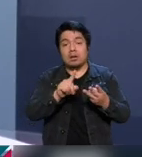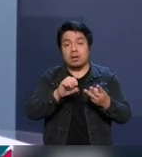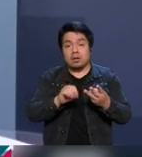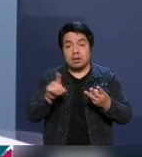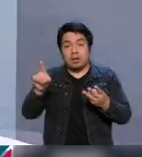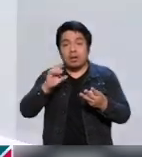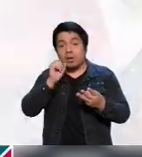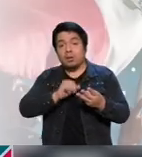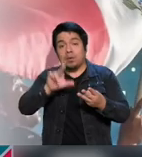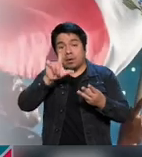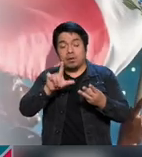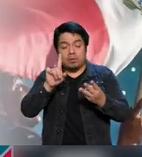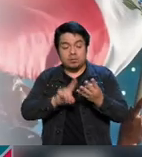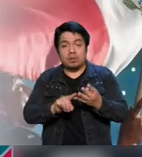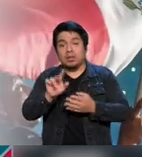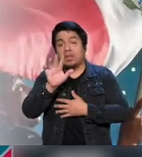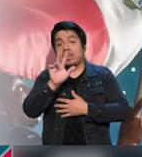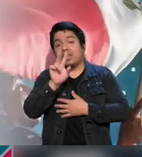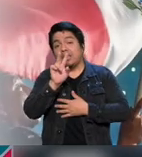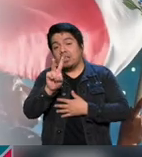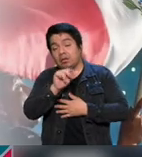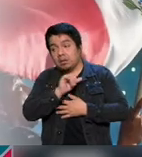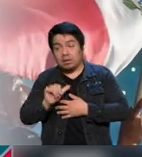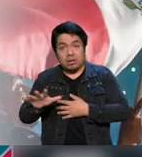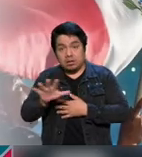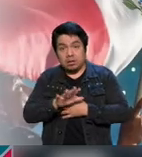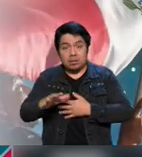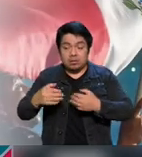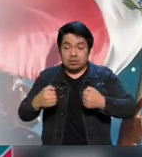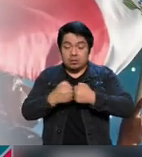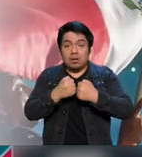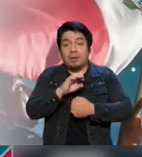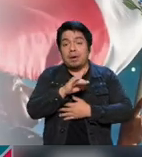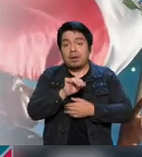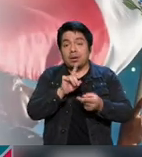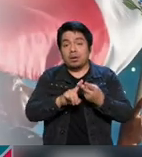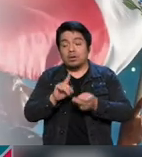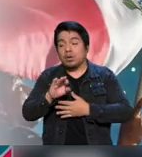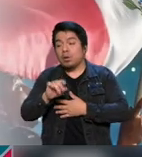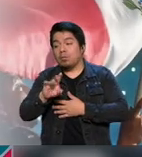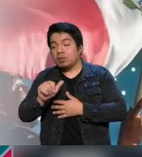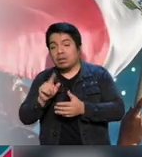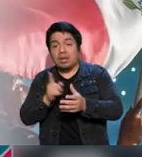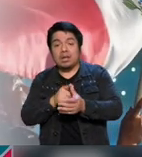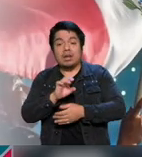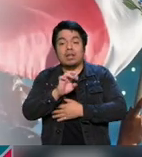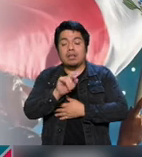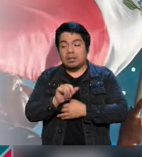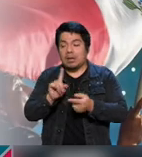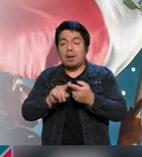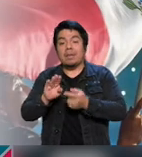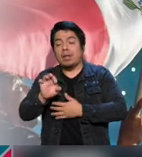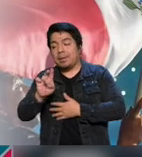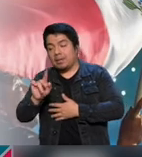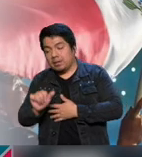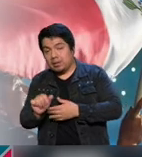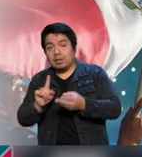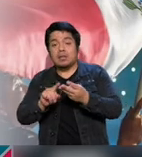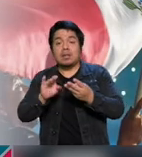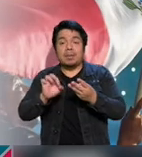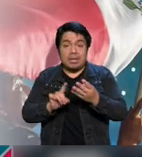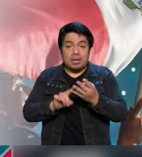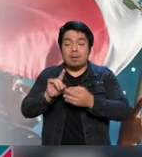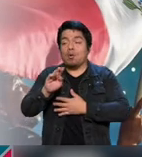Zaragoza, en Nuevo León, y 2 ayuntamientos de Chiapas, en frontera con Malapa, en Chicomucelo, La Grandeza, Bellavista, Siltepec,